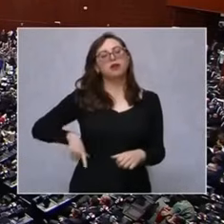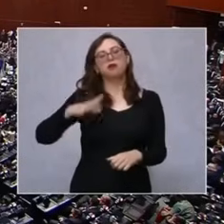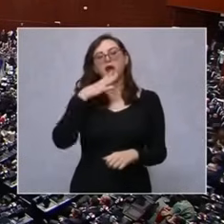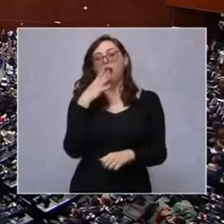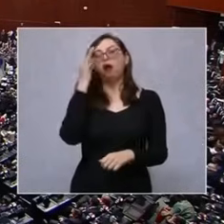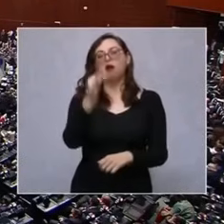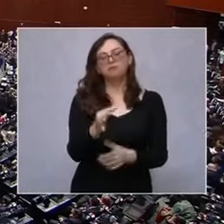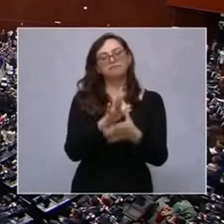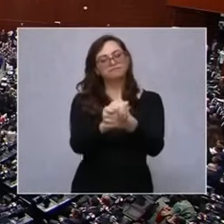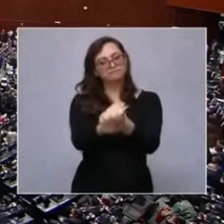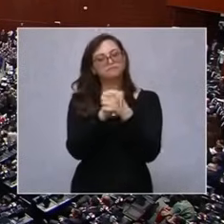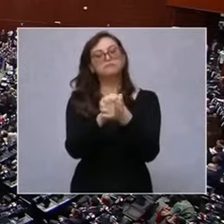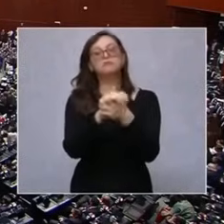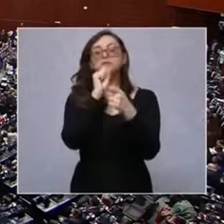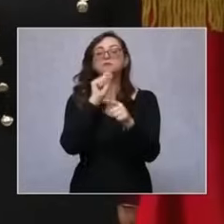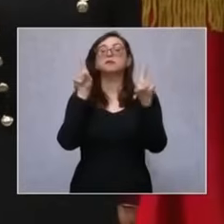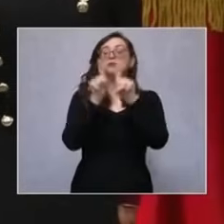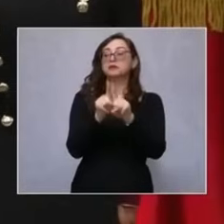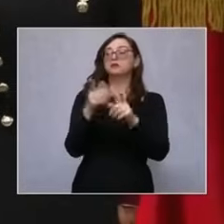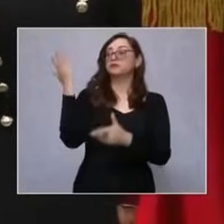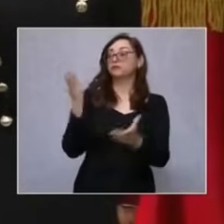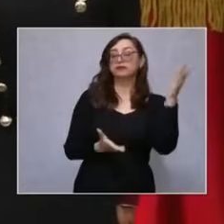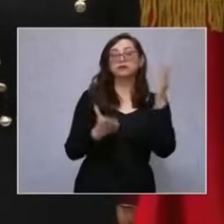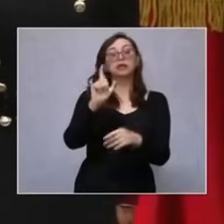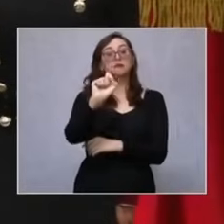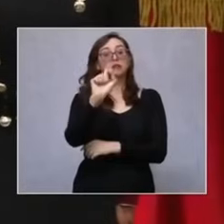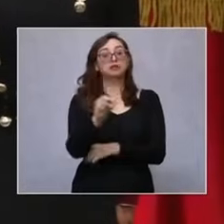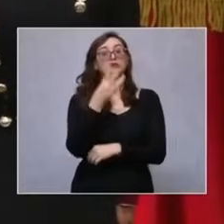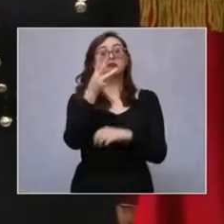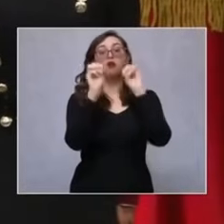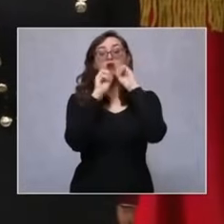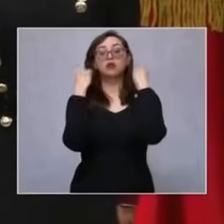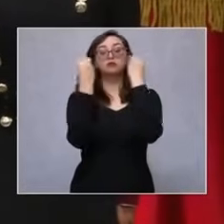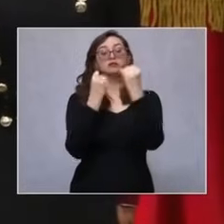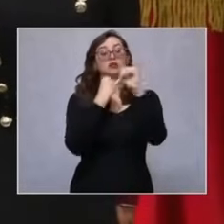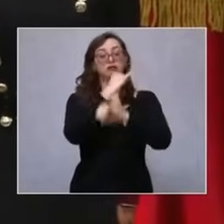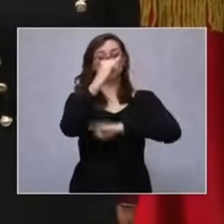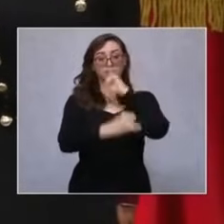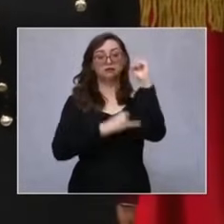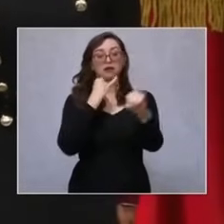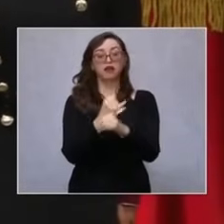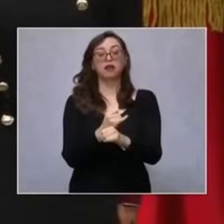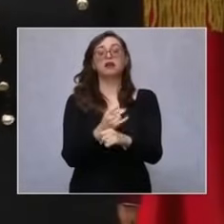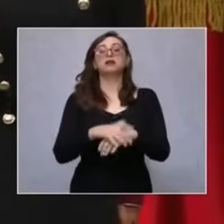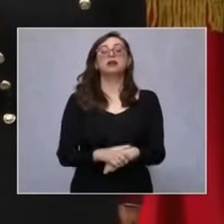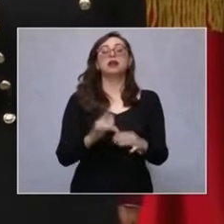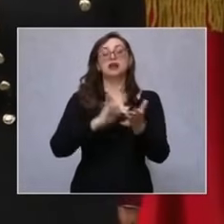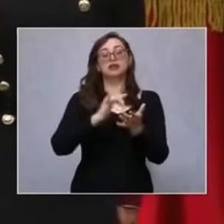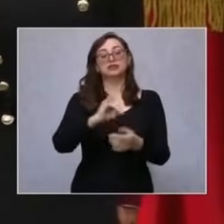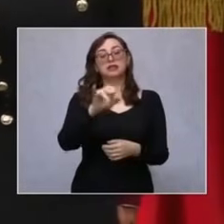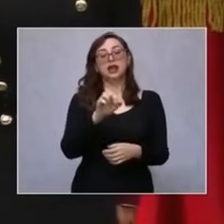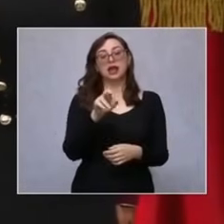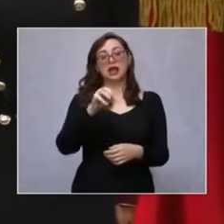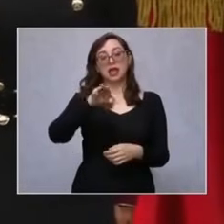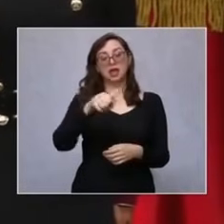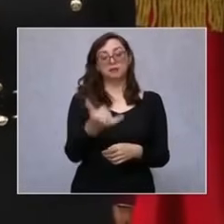deben llegar ni a 10. Y mira esta mujer, la cantidad de representantes que logró. Gracias a reunir. Jeremy Corbyn, miembro